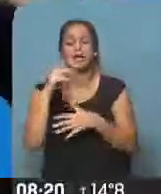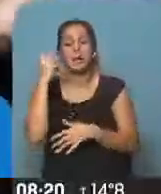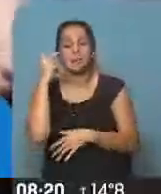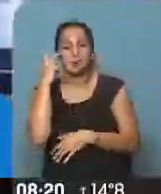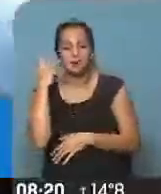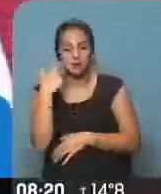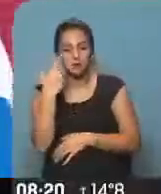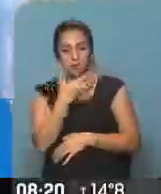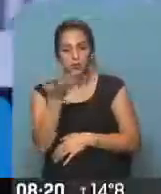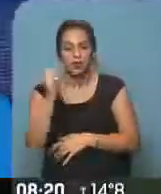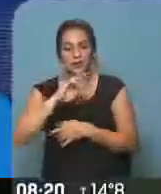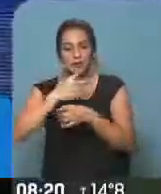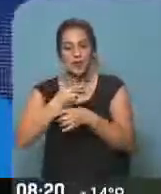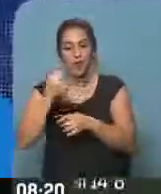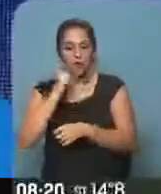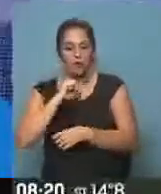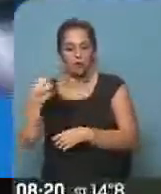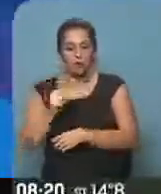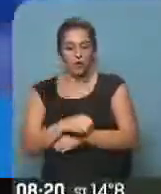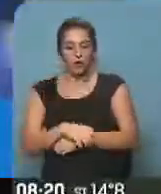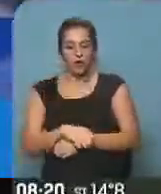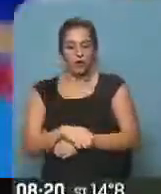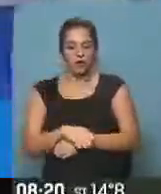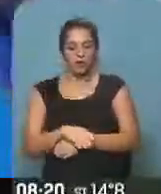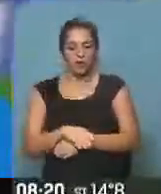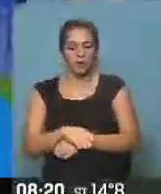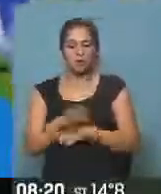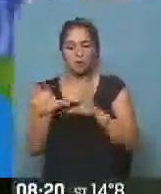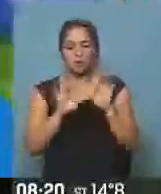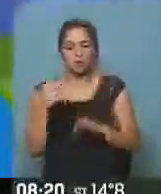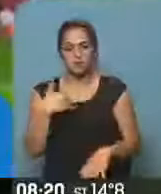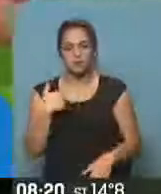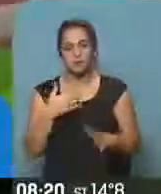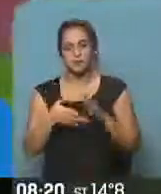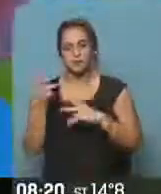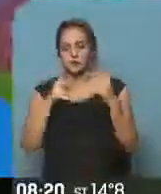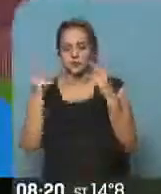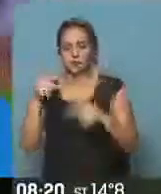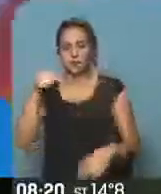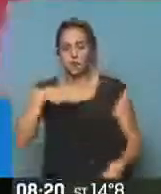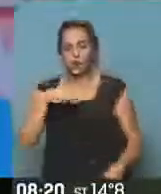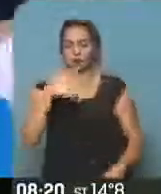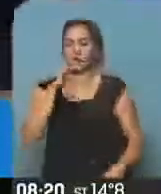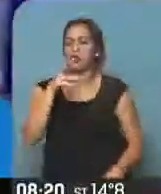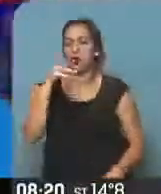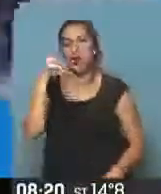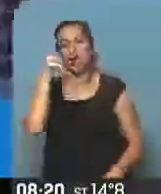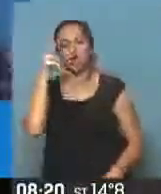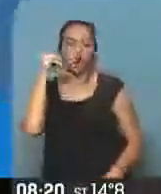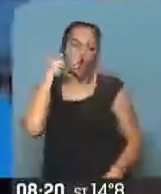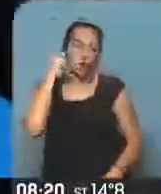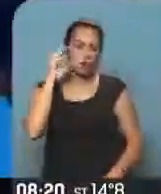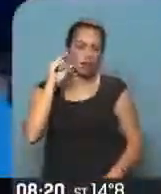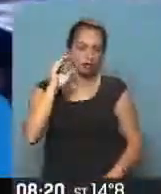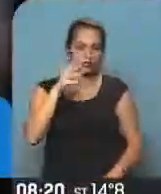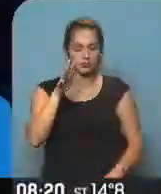marcando aquí el segundo. Situaciones que tienen que ver con una selección argentina que viaja en el día de hoy, entre las 20 y 21 horas, rumbo